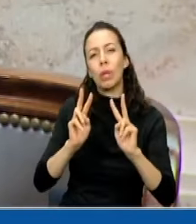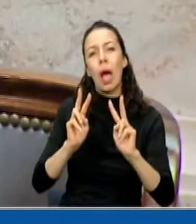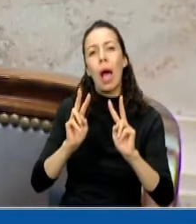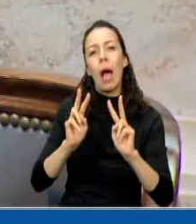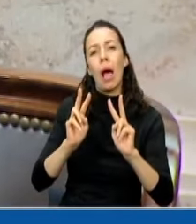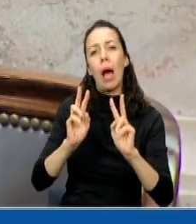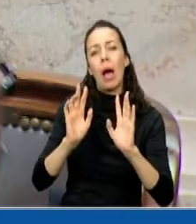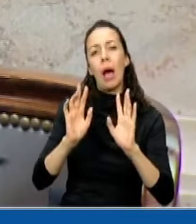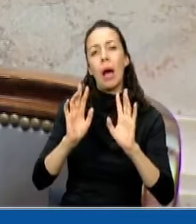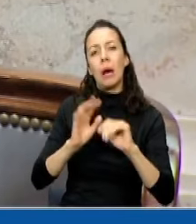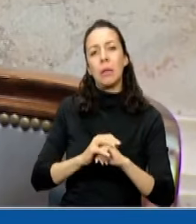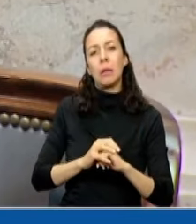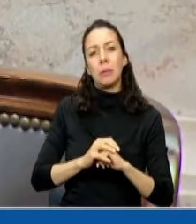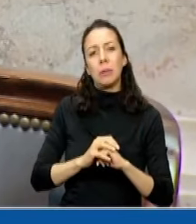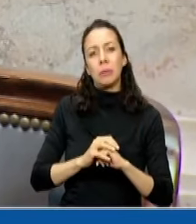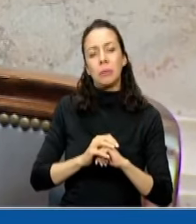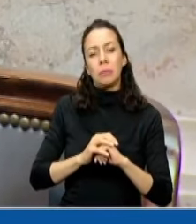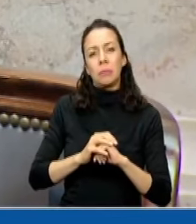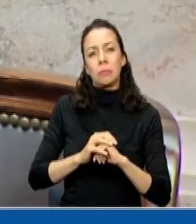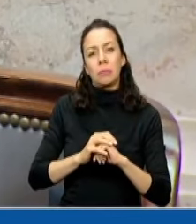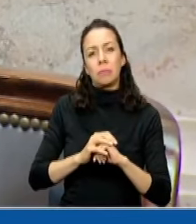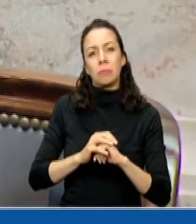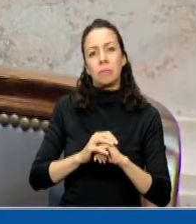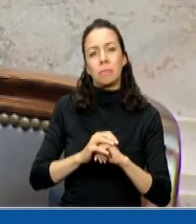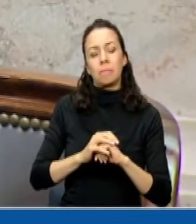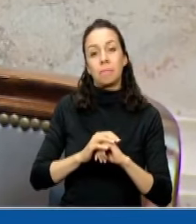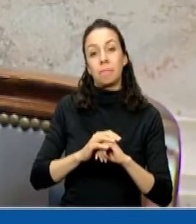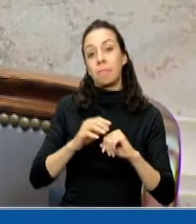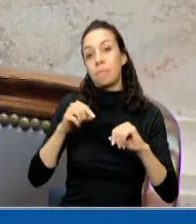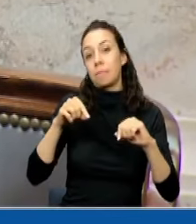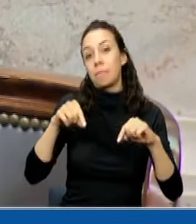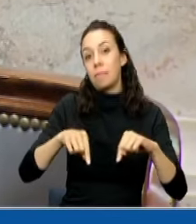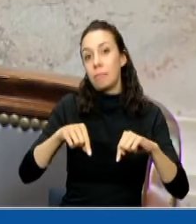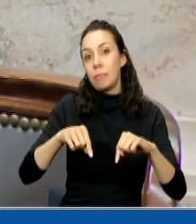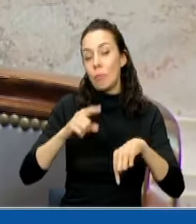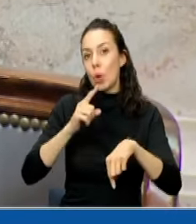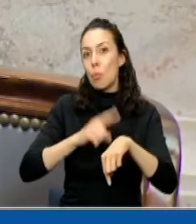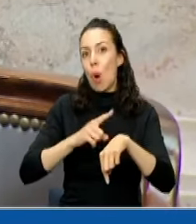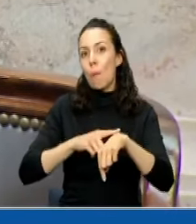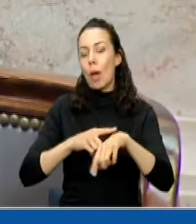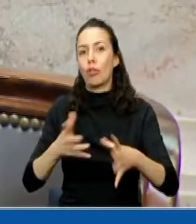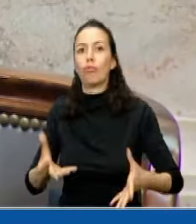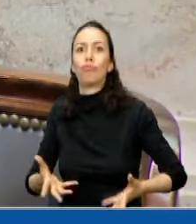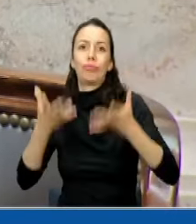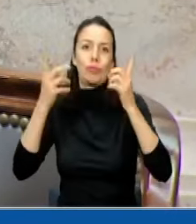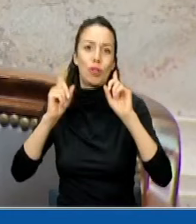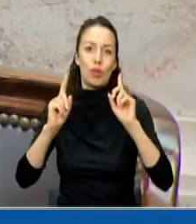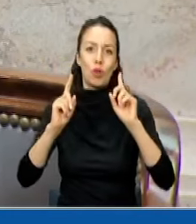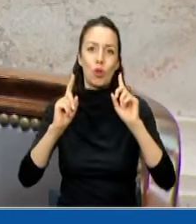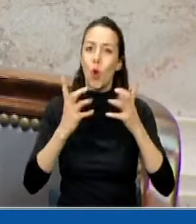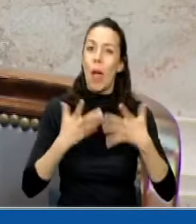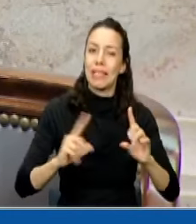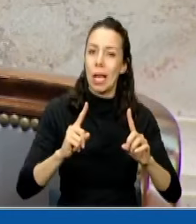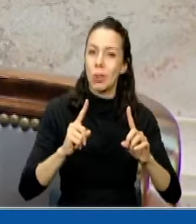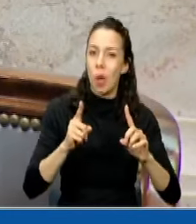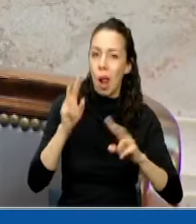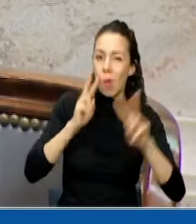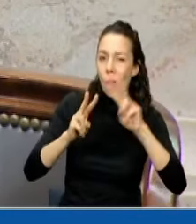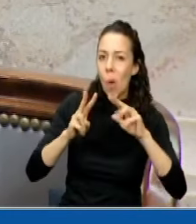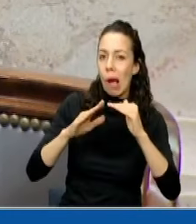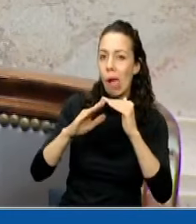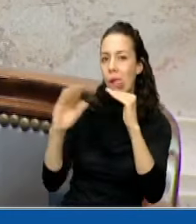no estaríamos teniendo un momento de enorme alza, no es casual.